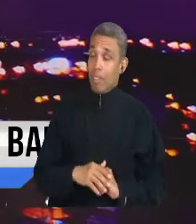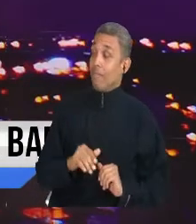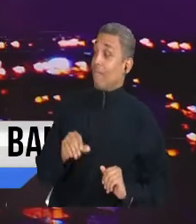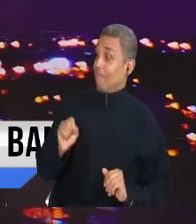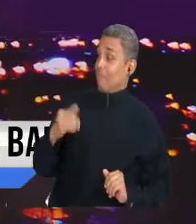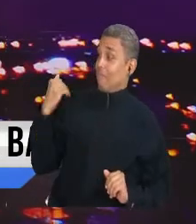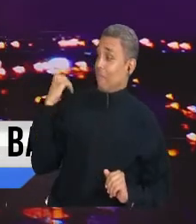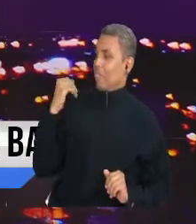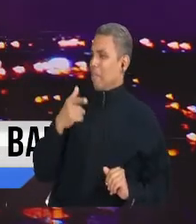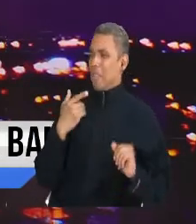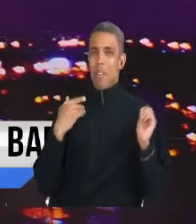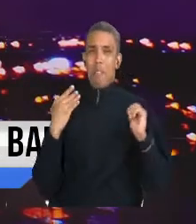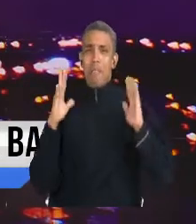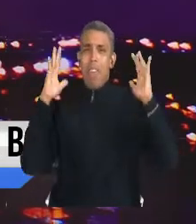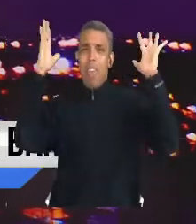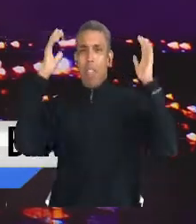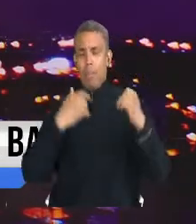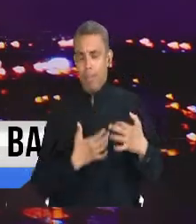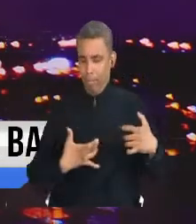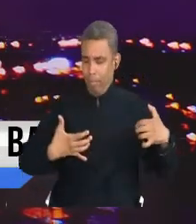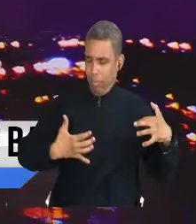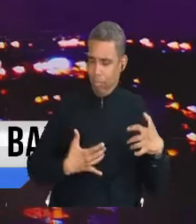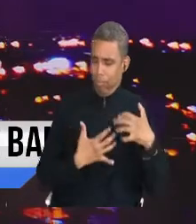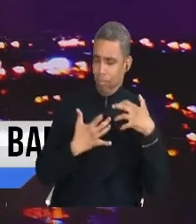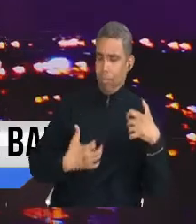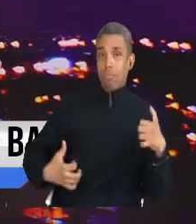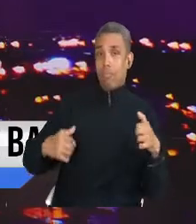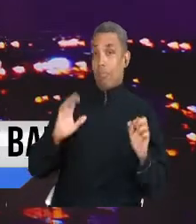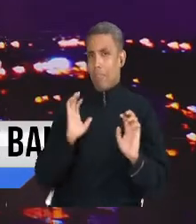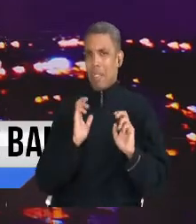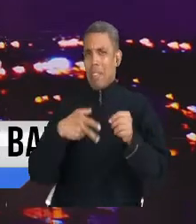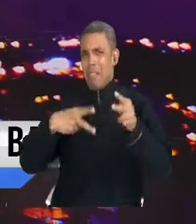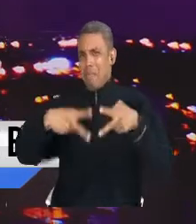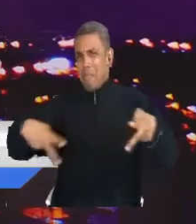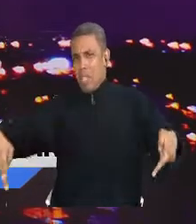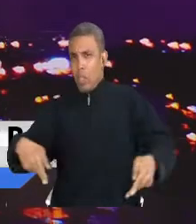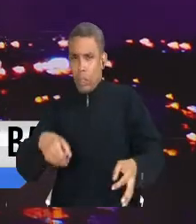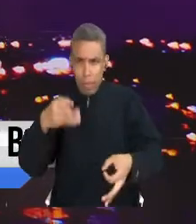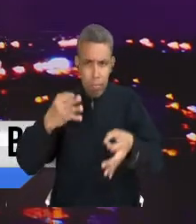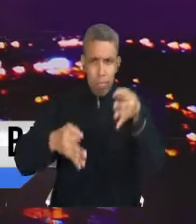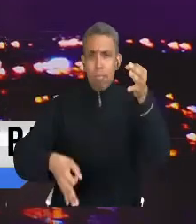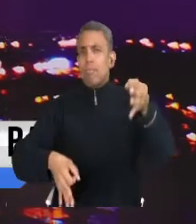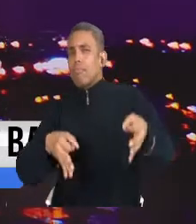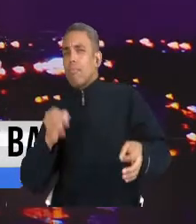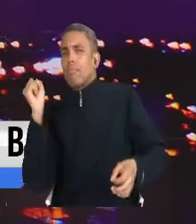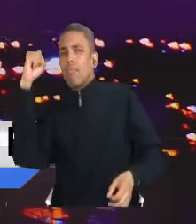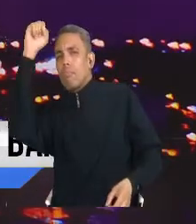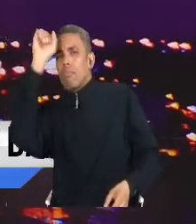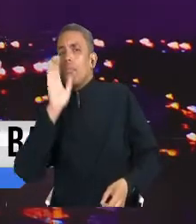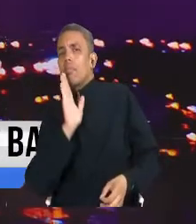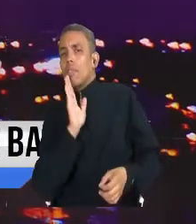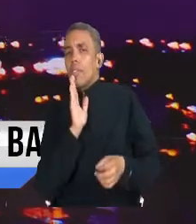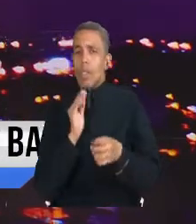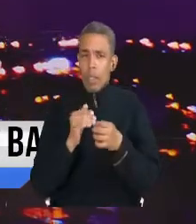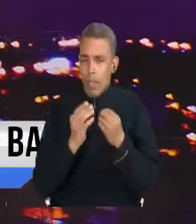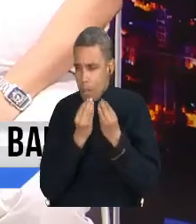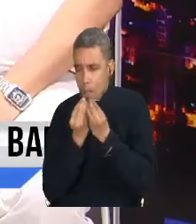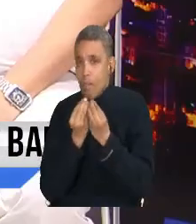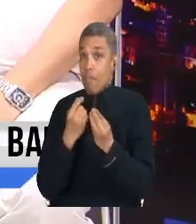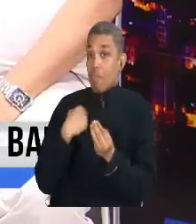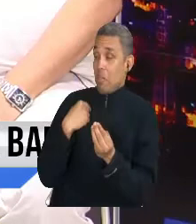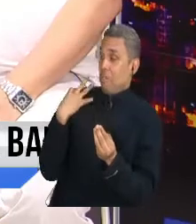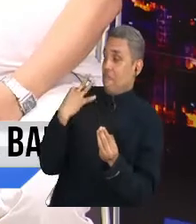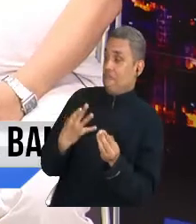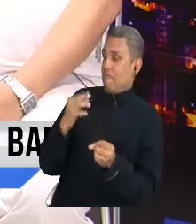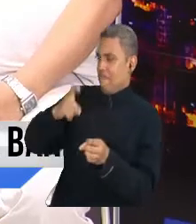tener, sí, saber, obvio, de nuestro folclore. Y pues cuando no hay más nada, pues se toca o se interpreta la caja. Así, José, que